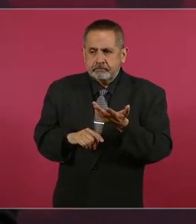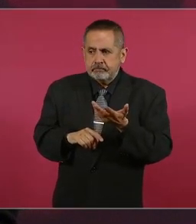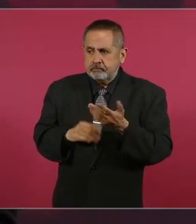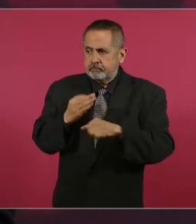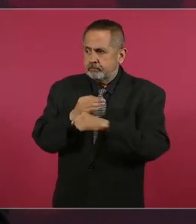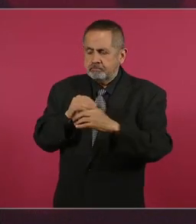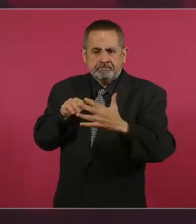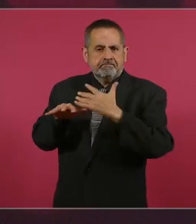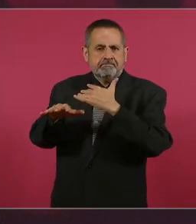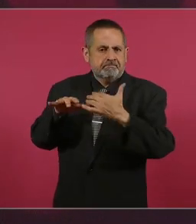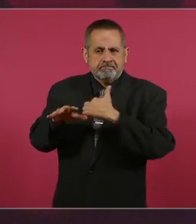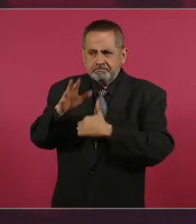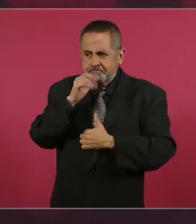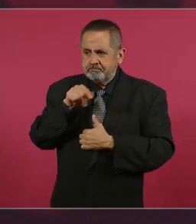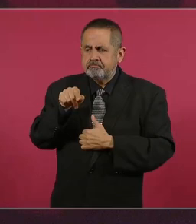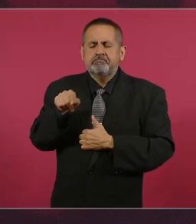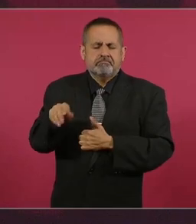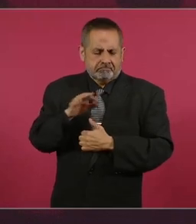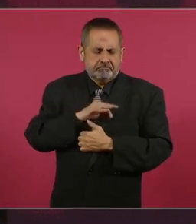transitar en